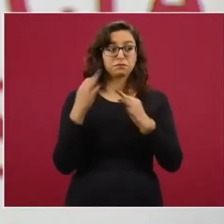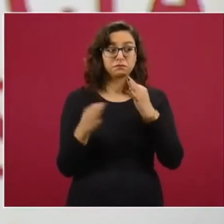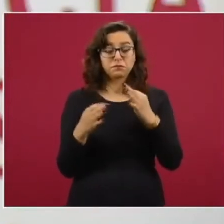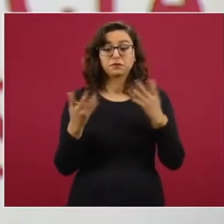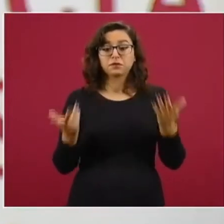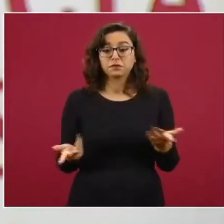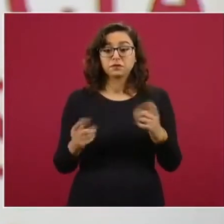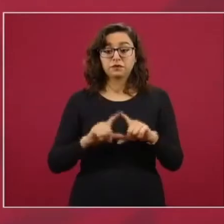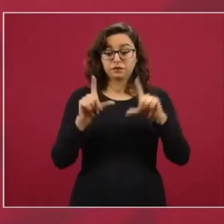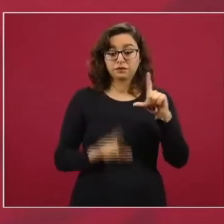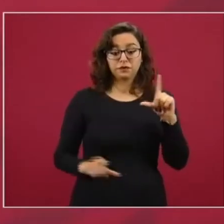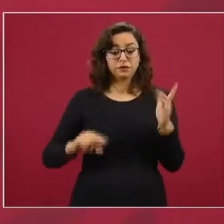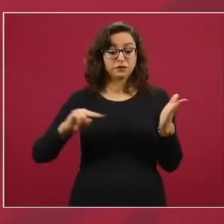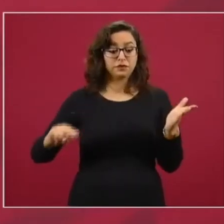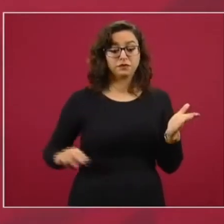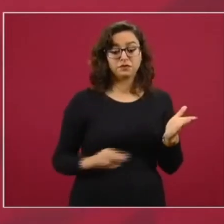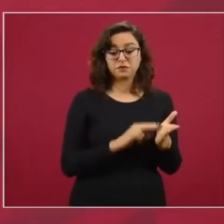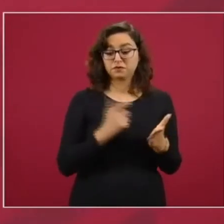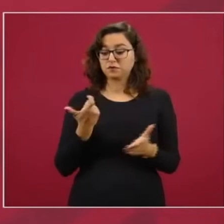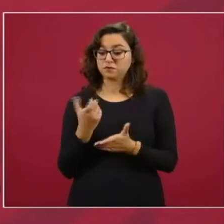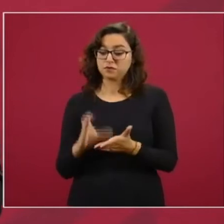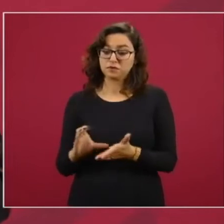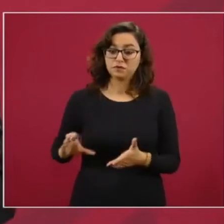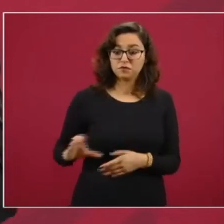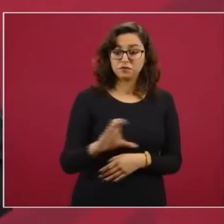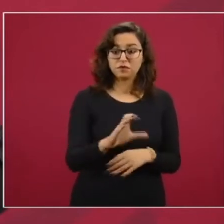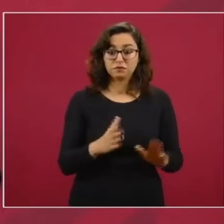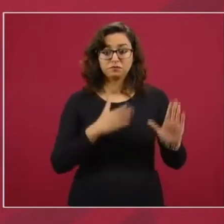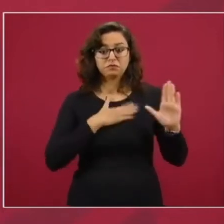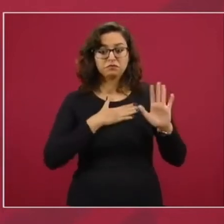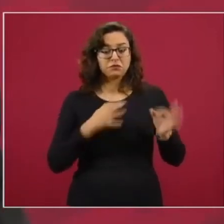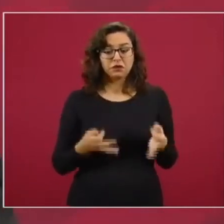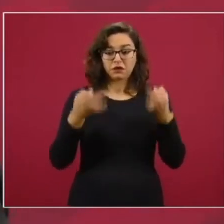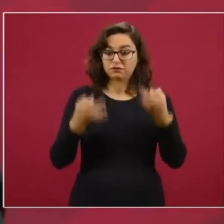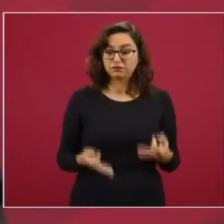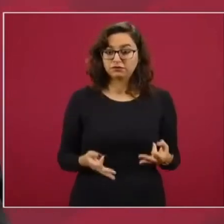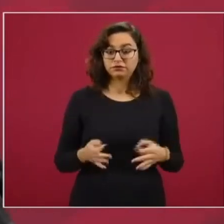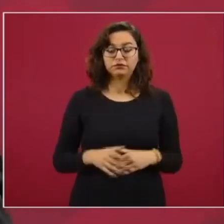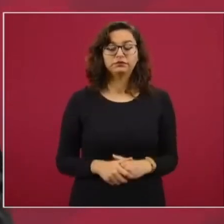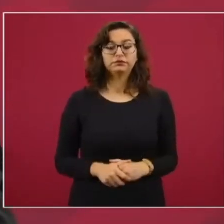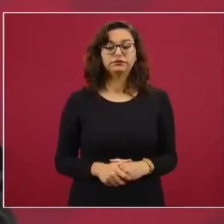el compromiso que México hizo, es un compromiso sensato,